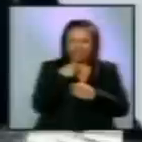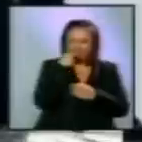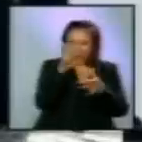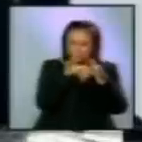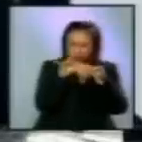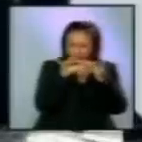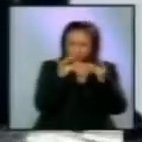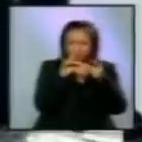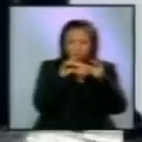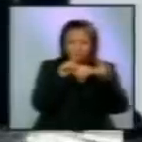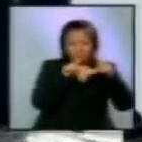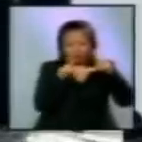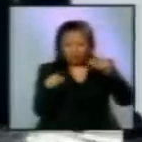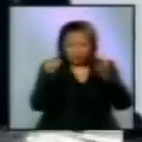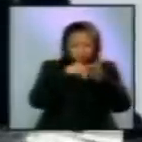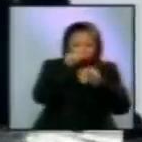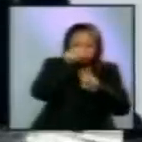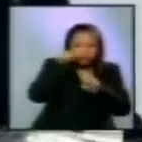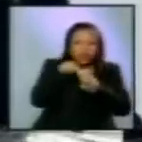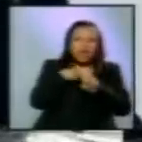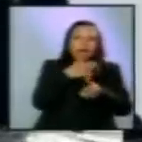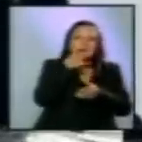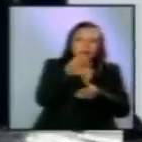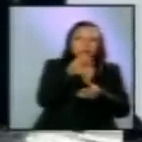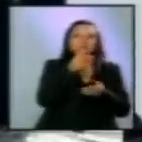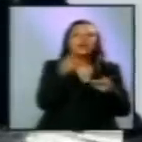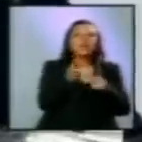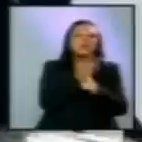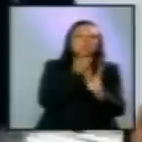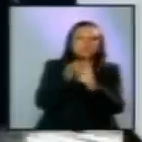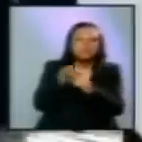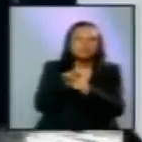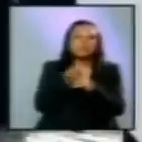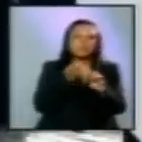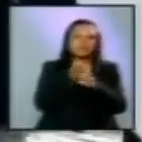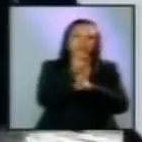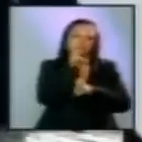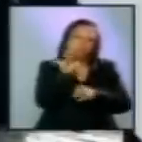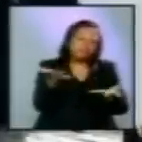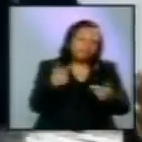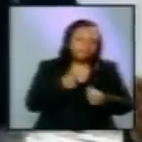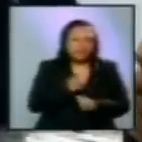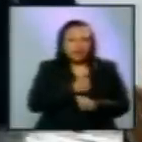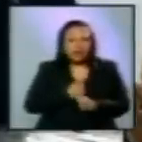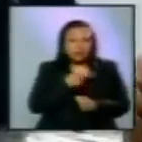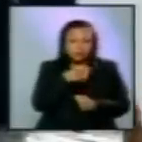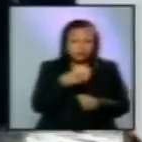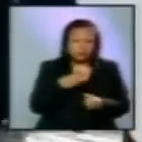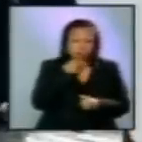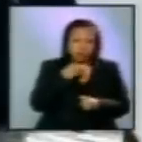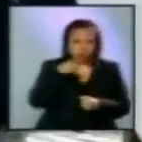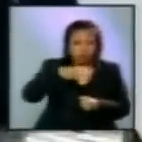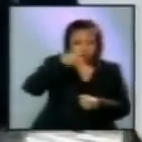ubicación geográfica era lo que determinaba el crimen en los estados del PRI. Qué pena que crea que por vivir en el